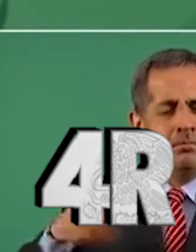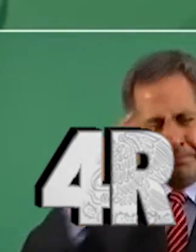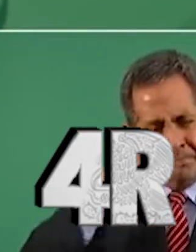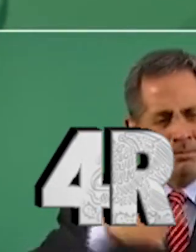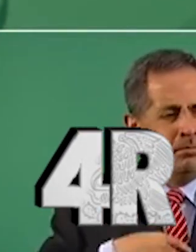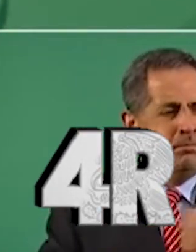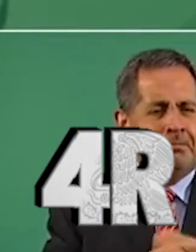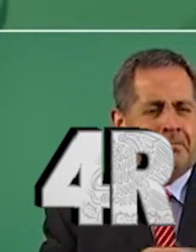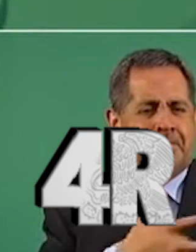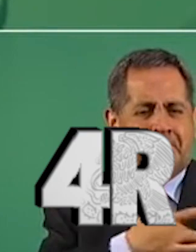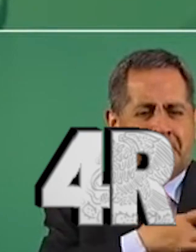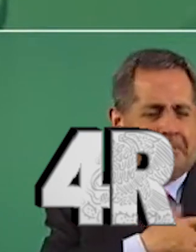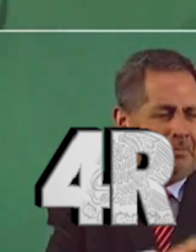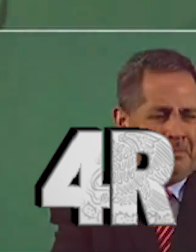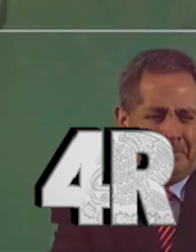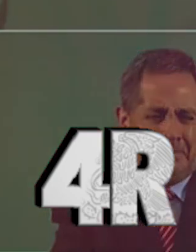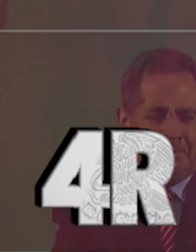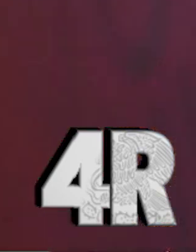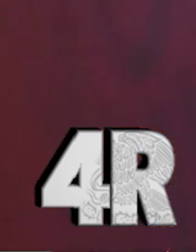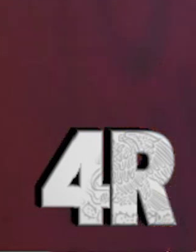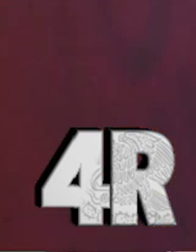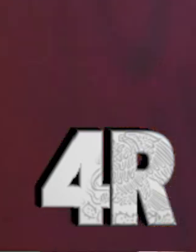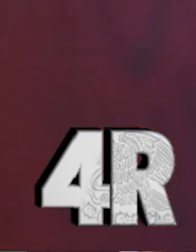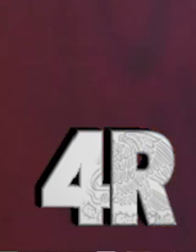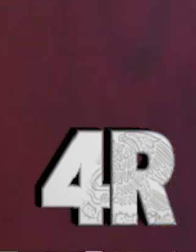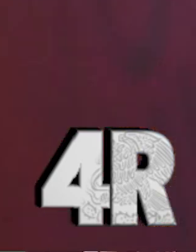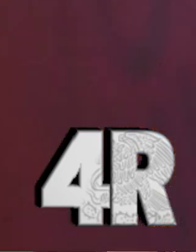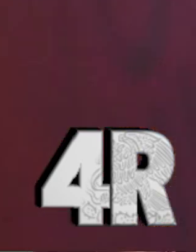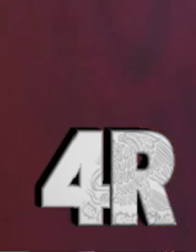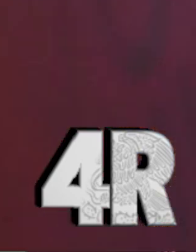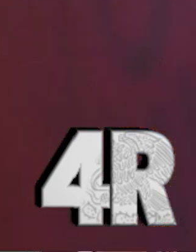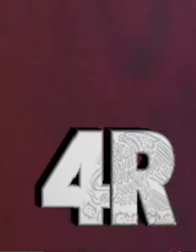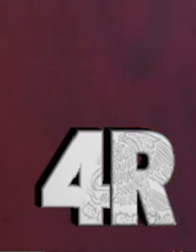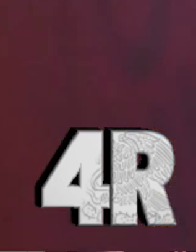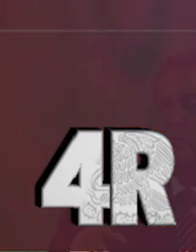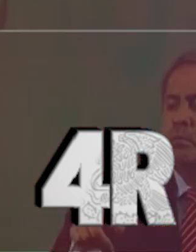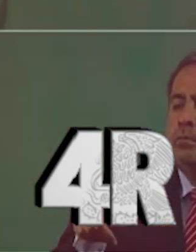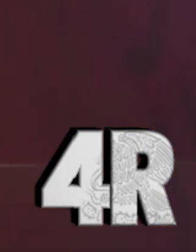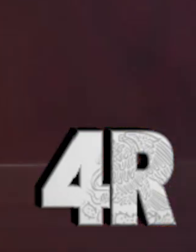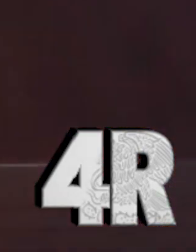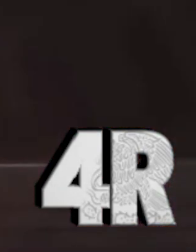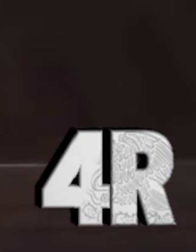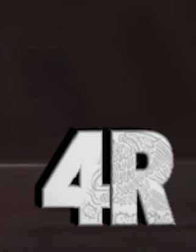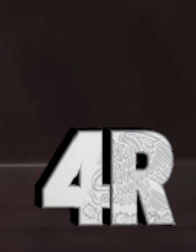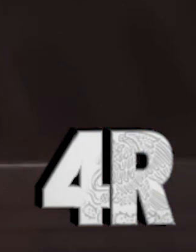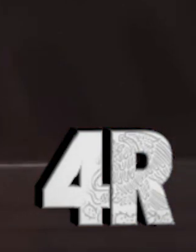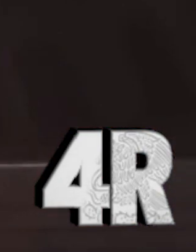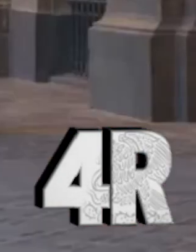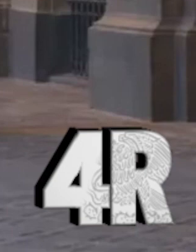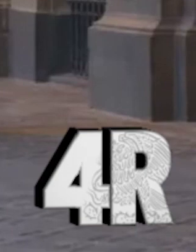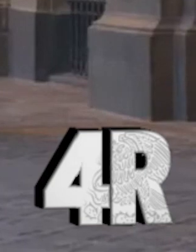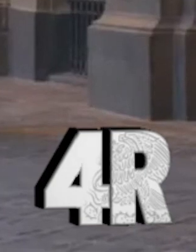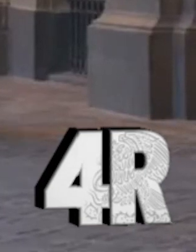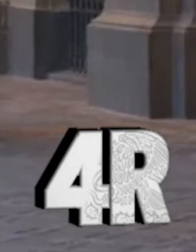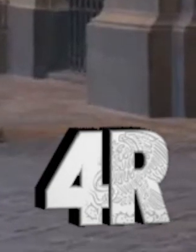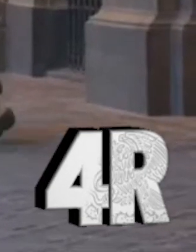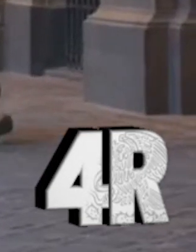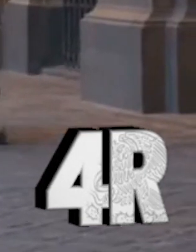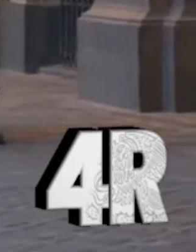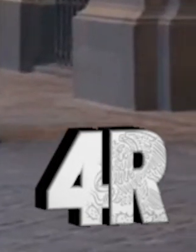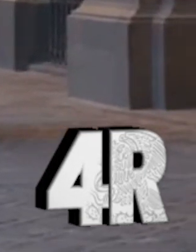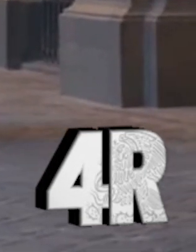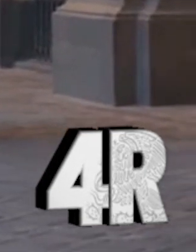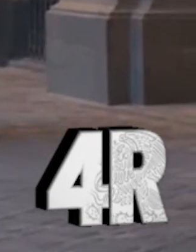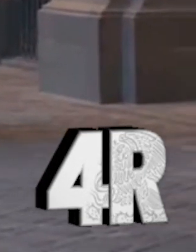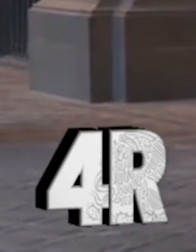a todos los mexicanos, a toda la oposición, que tenemos presidente para rato y que como roble, como un